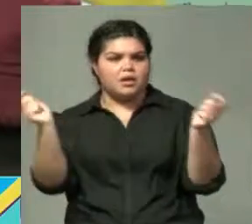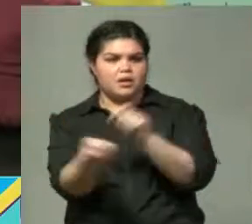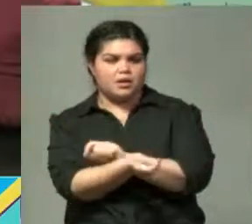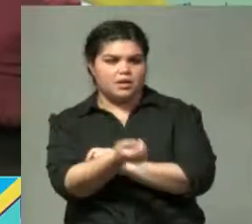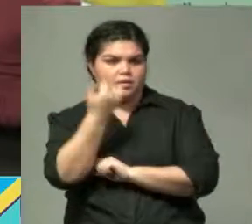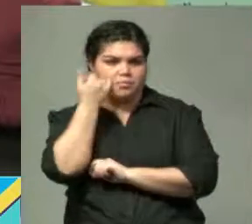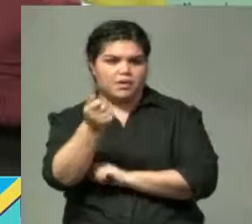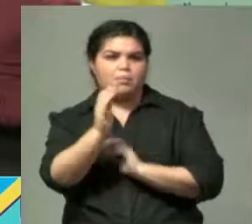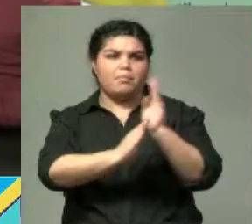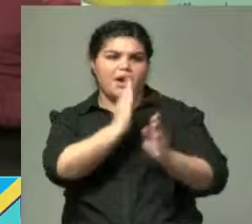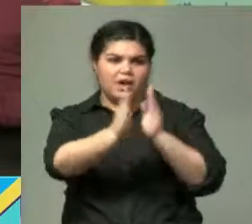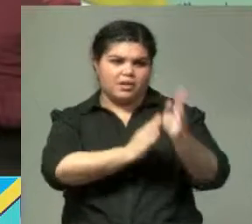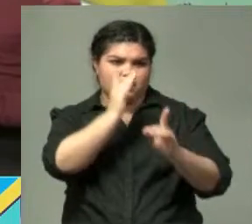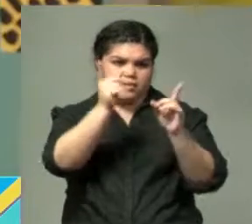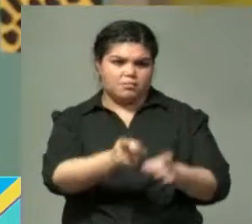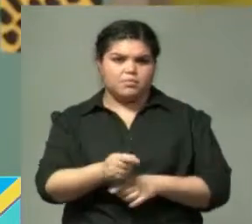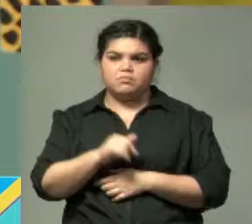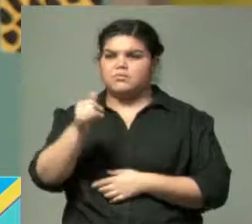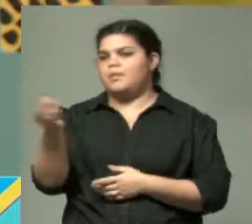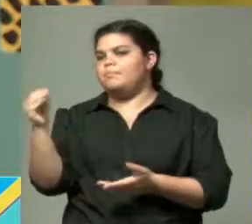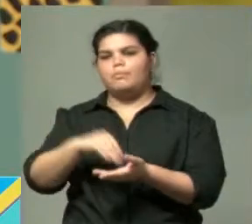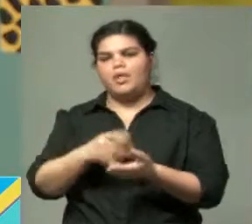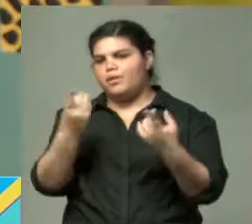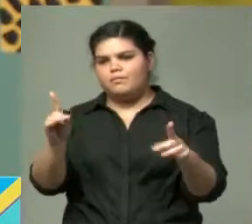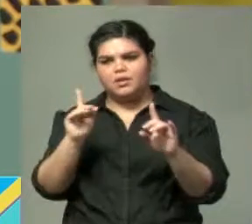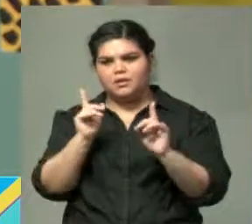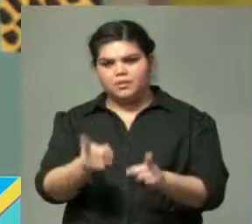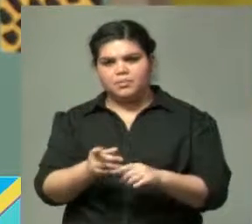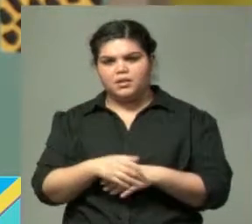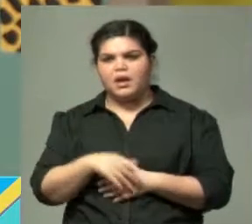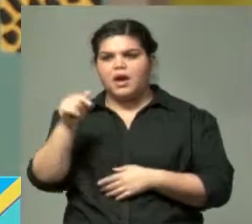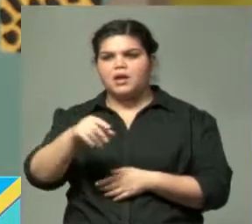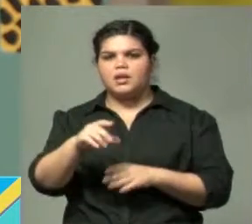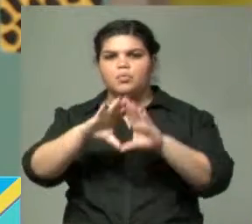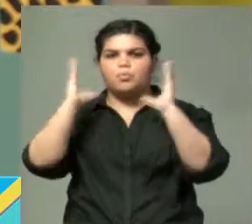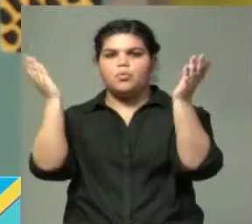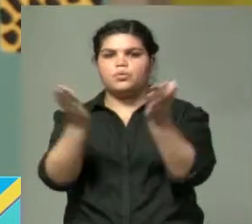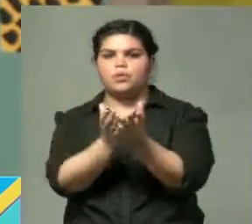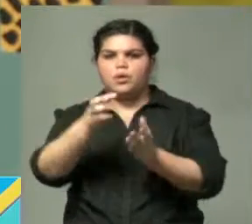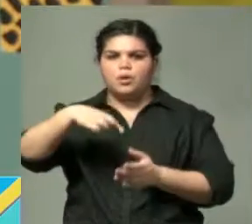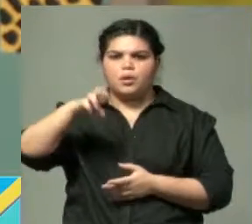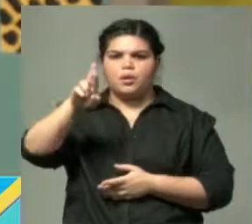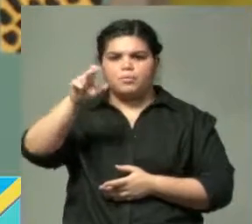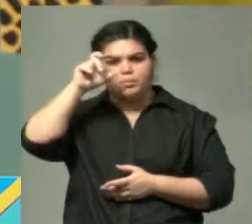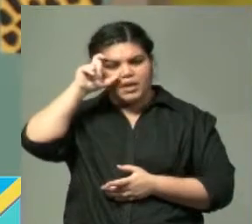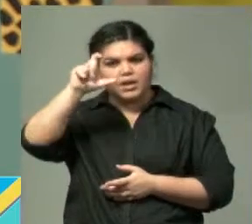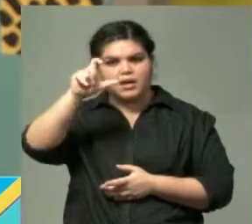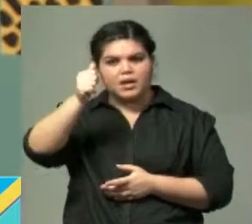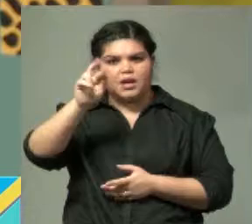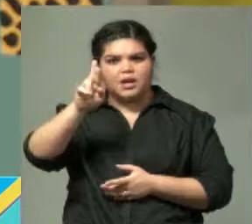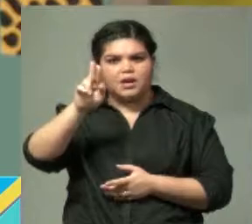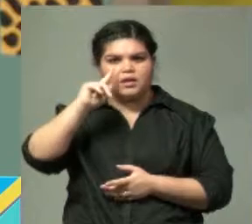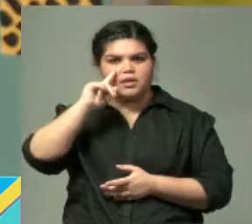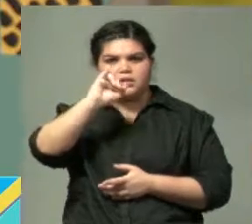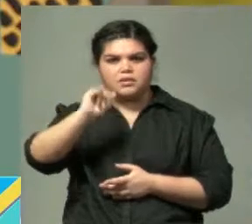por máquinas también, que es otro tema que... Además de eso, lo que crece en el mundo es una cosa que se llama precarizado, que son trabajadores,